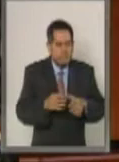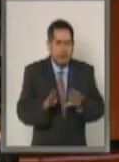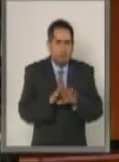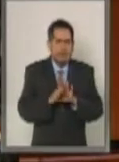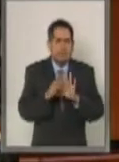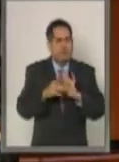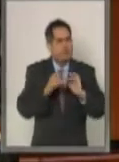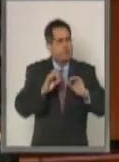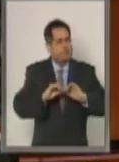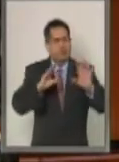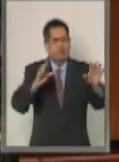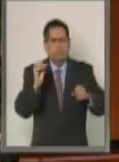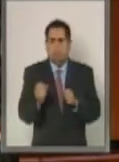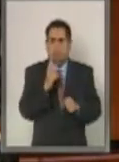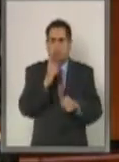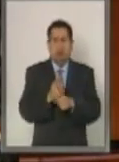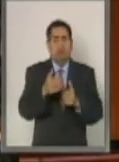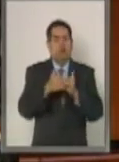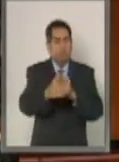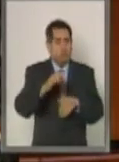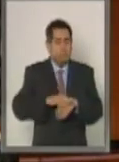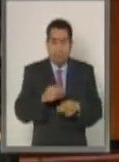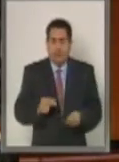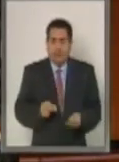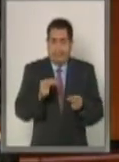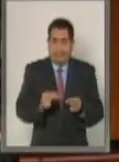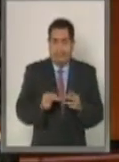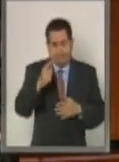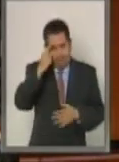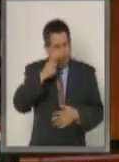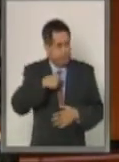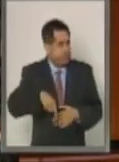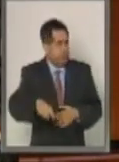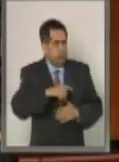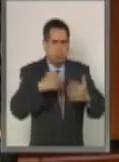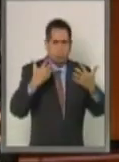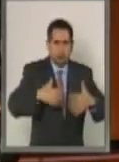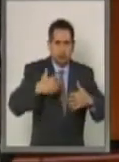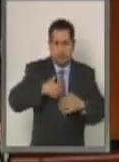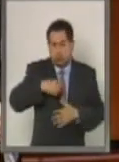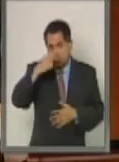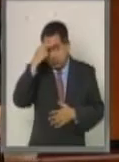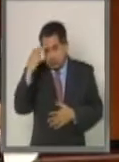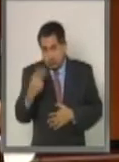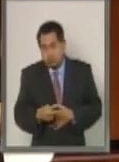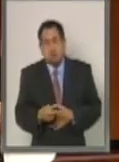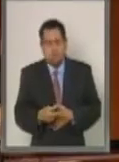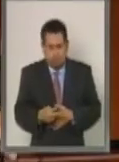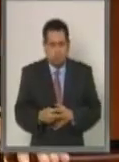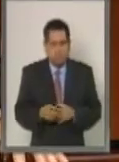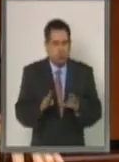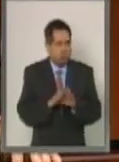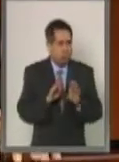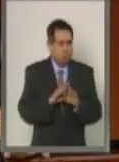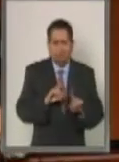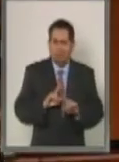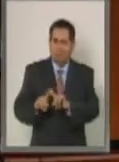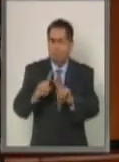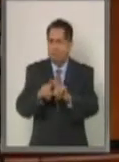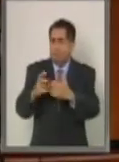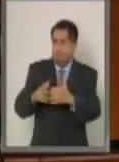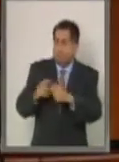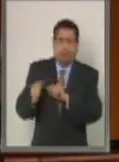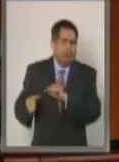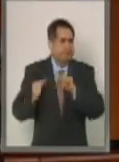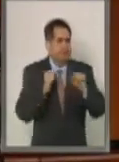de grandes oportunidades de negocios para los empresarios mexicanos de muy diferentes